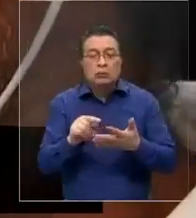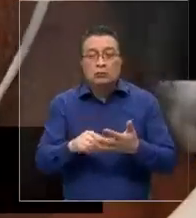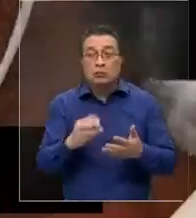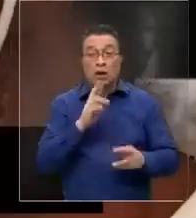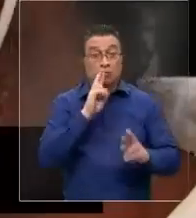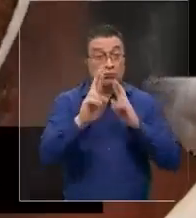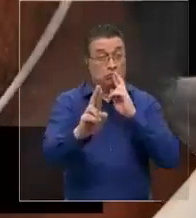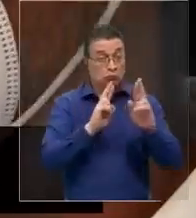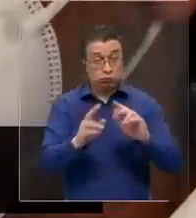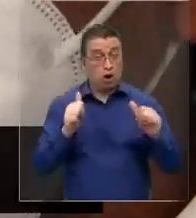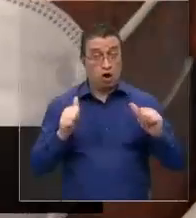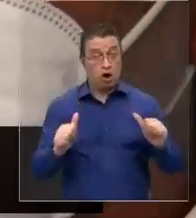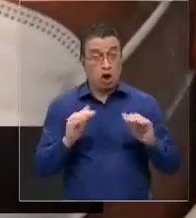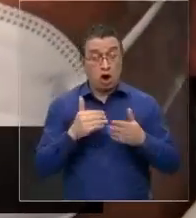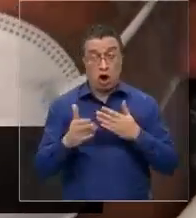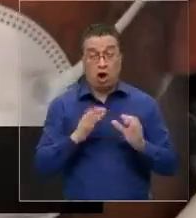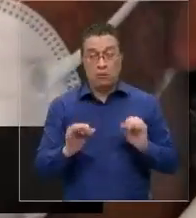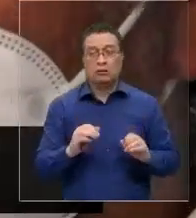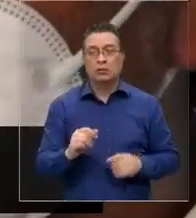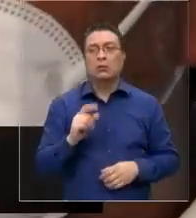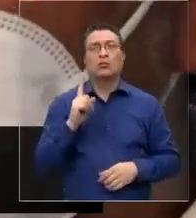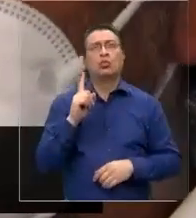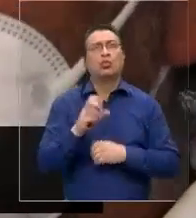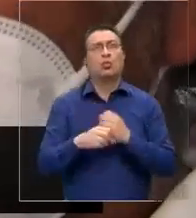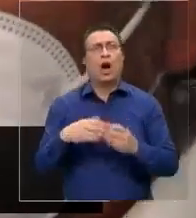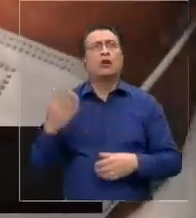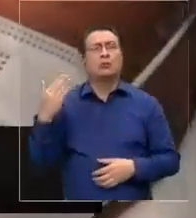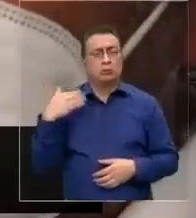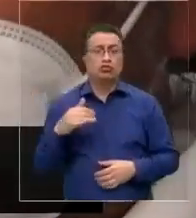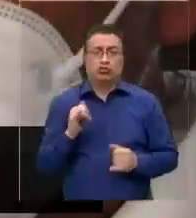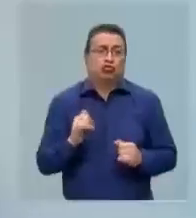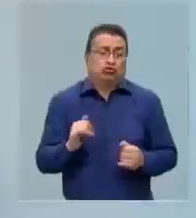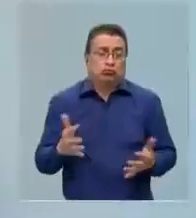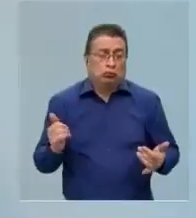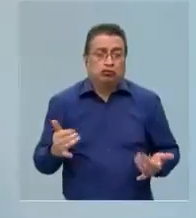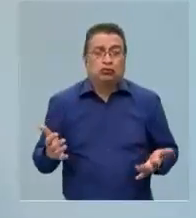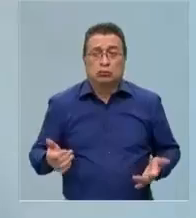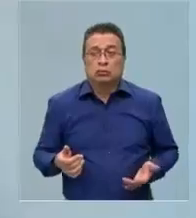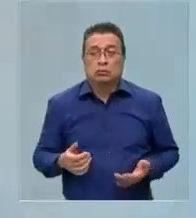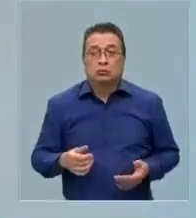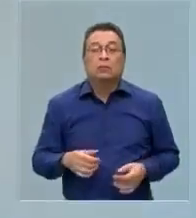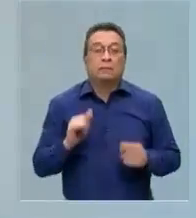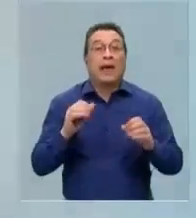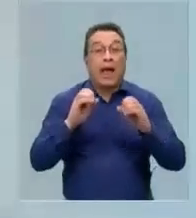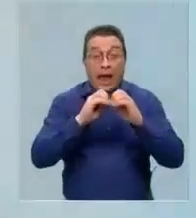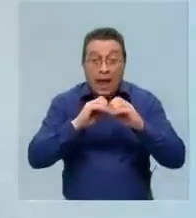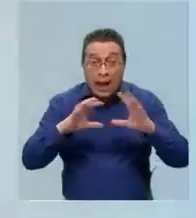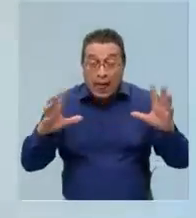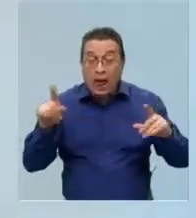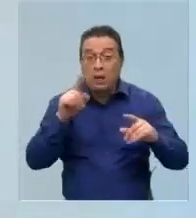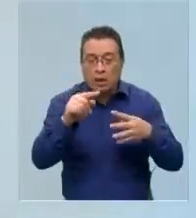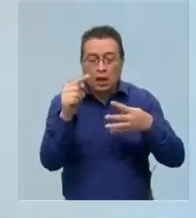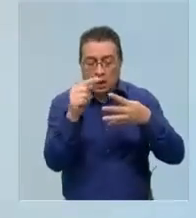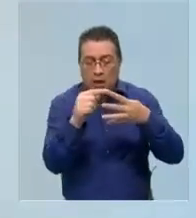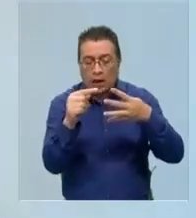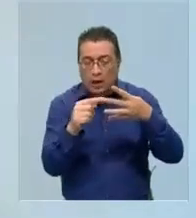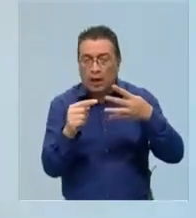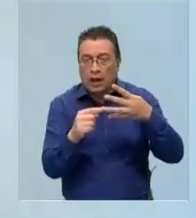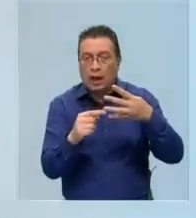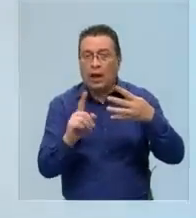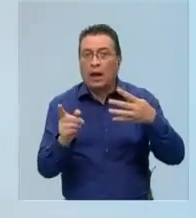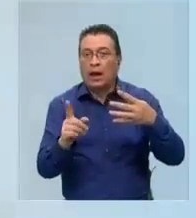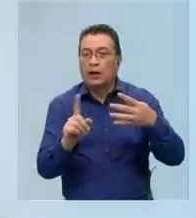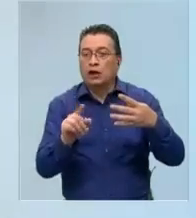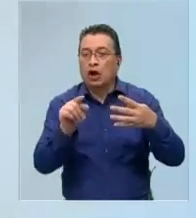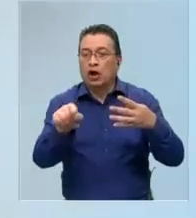forma coherente? Bueno, eso fue más de un año y tanto, pero sí. Claramente los indicadores no van hacia